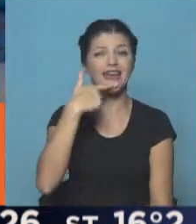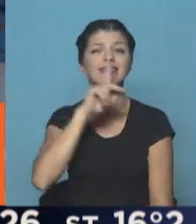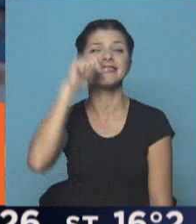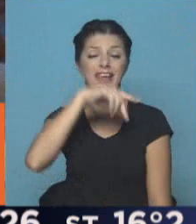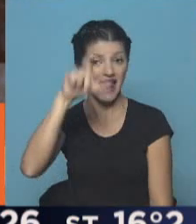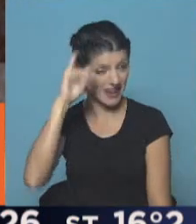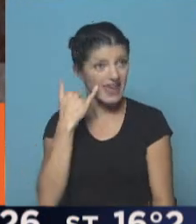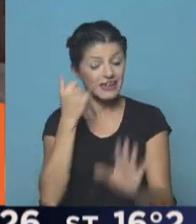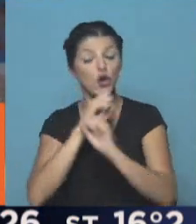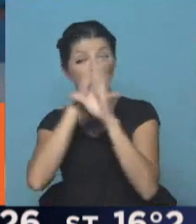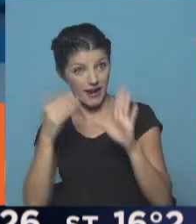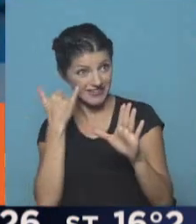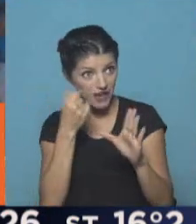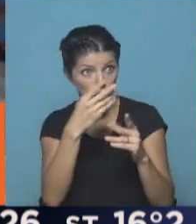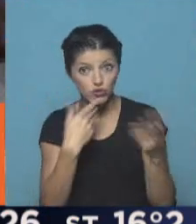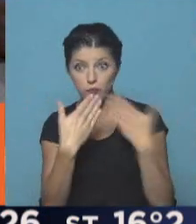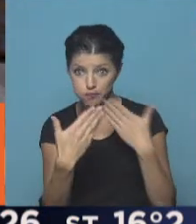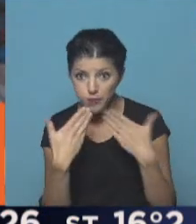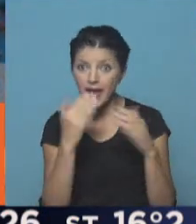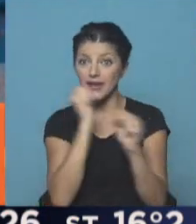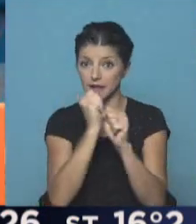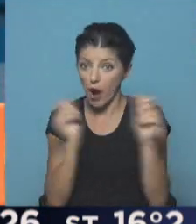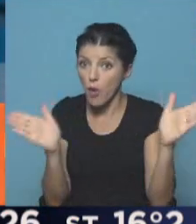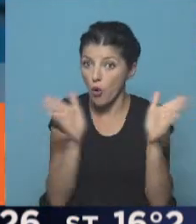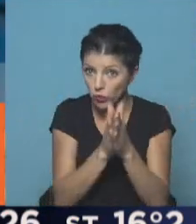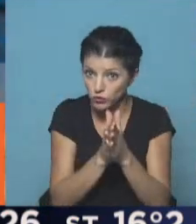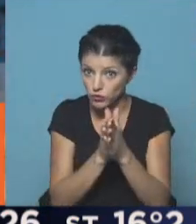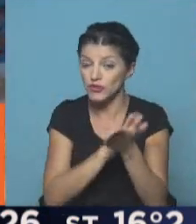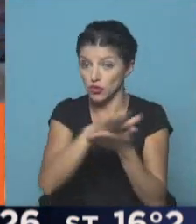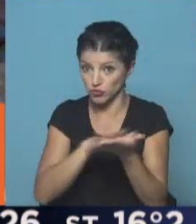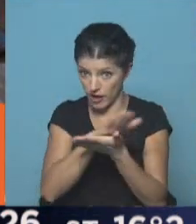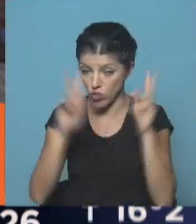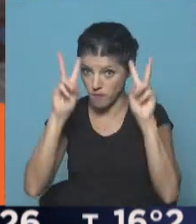estamos trabajando y resolviendo muchísimo estos casos que se los estamos enviando permanentemente.